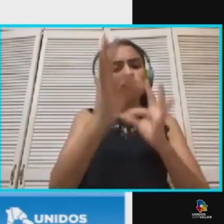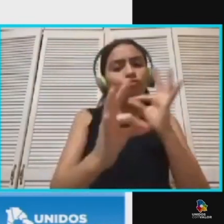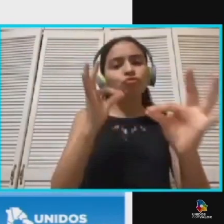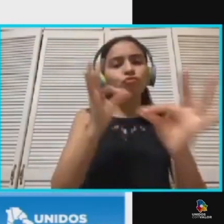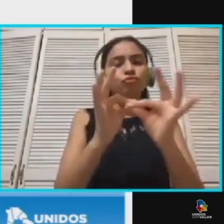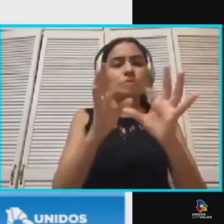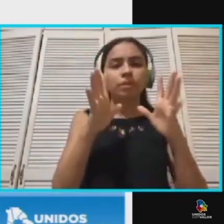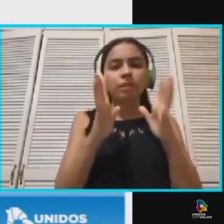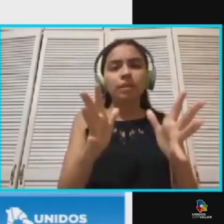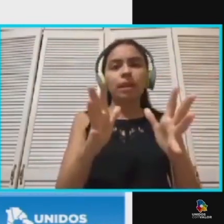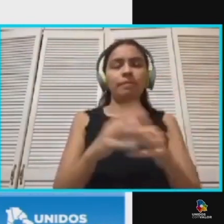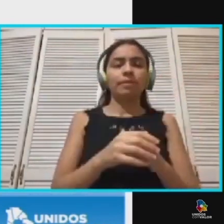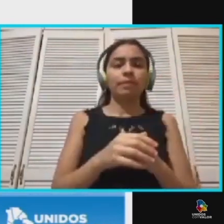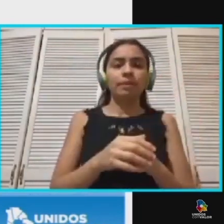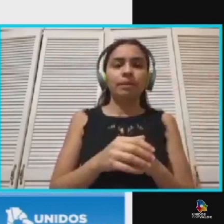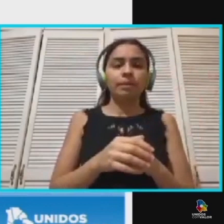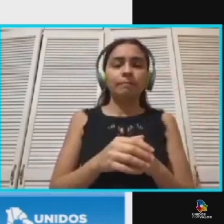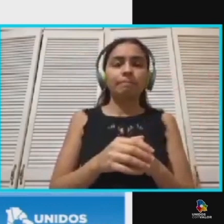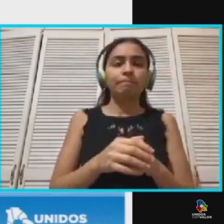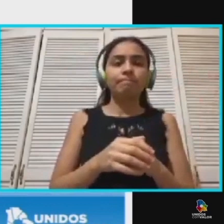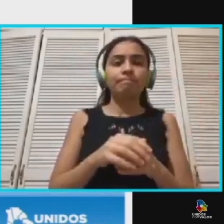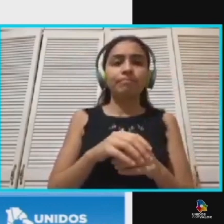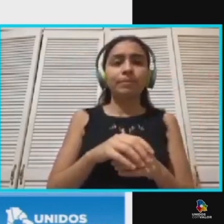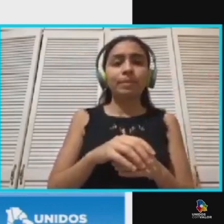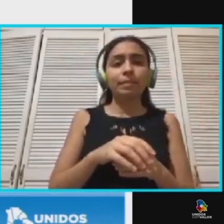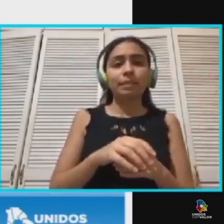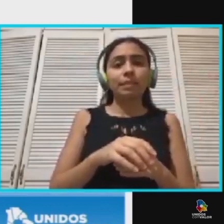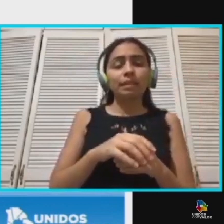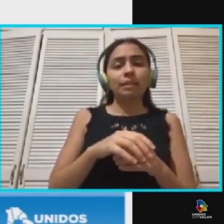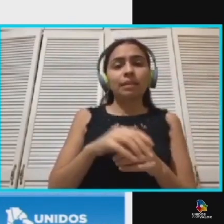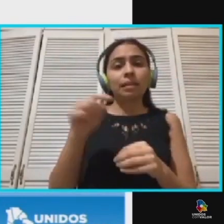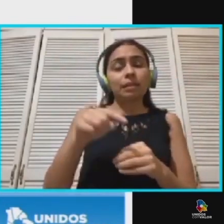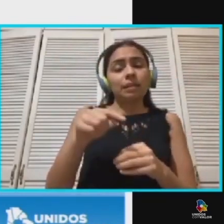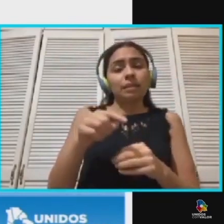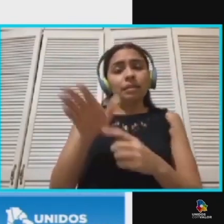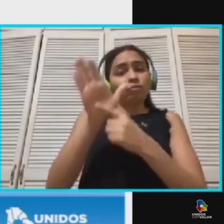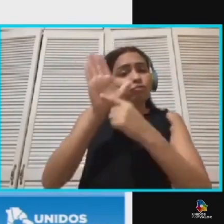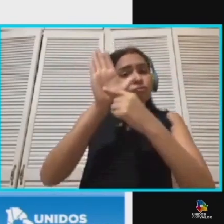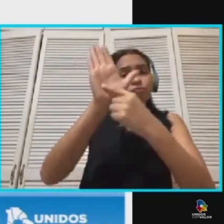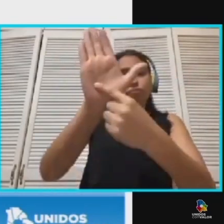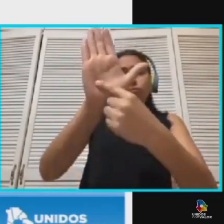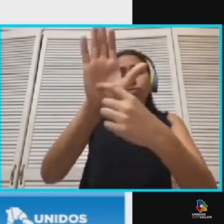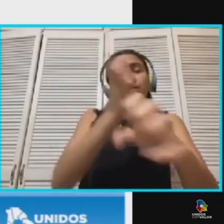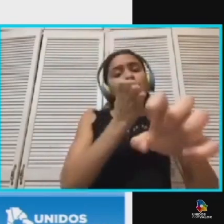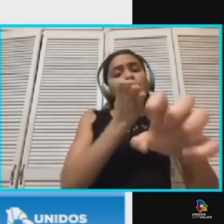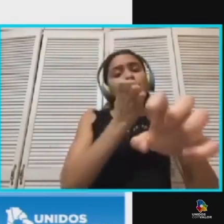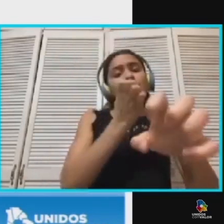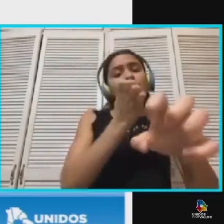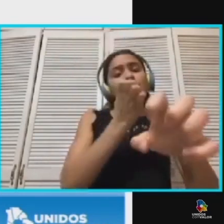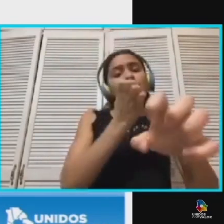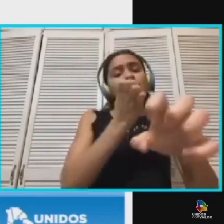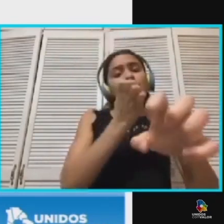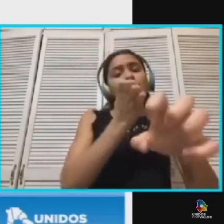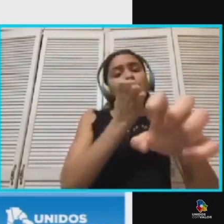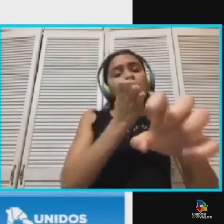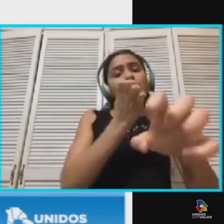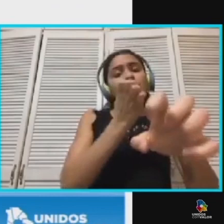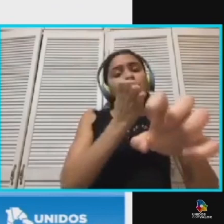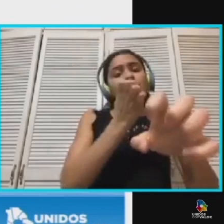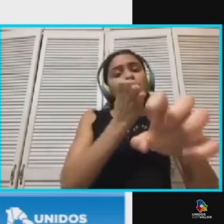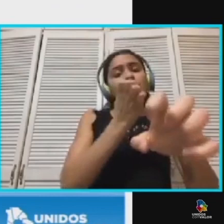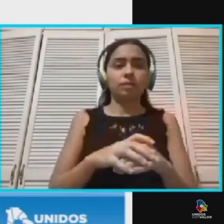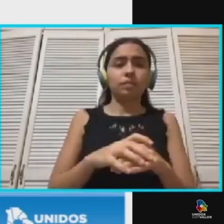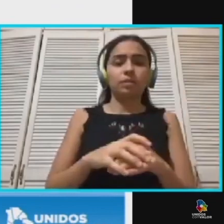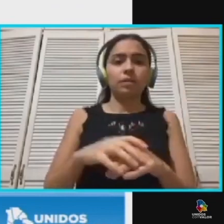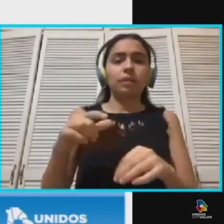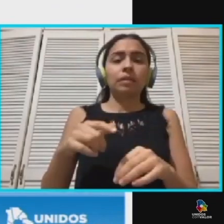en el estado. Sin embargo, las que comprueba el estado, las que tiene todas las tablas para decir que son por COVID,